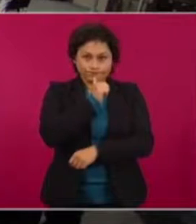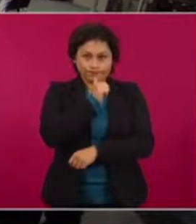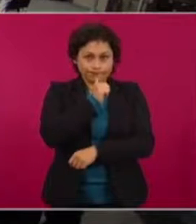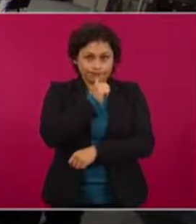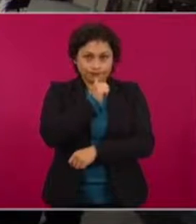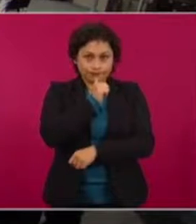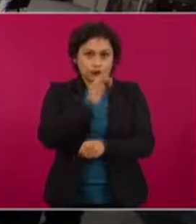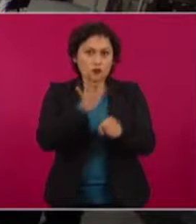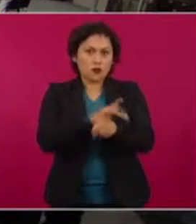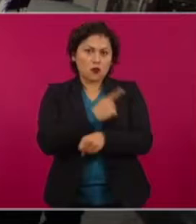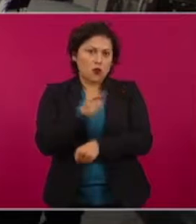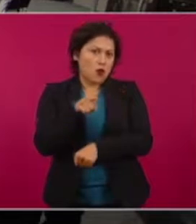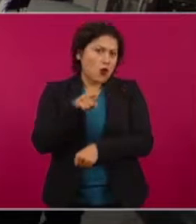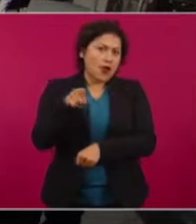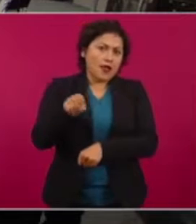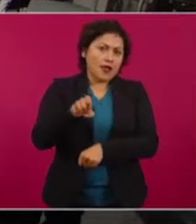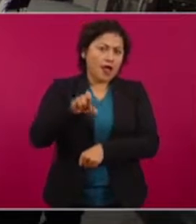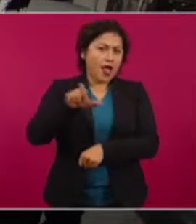subversivo, rebelde,